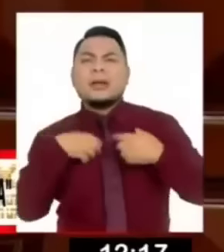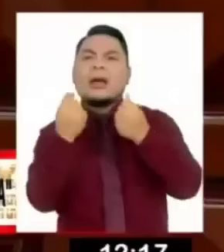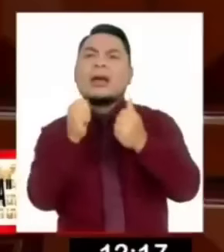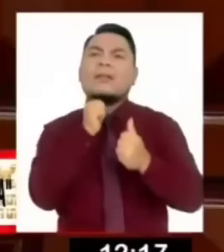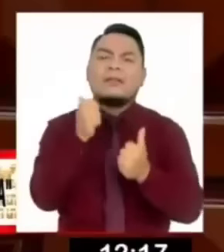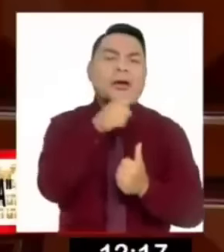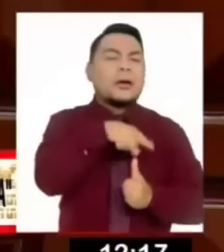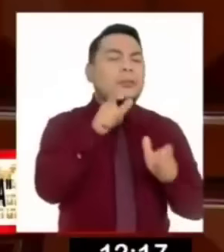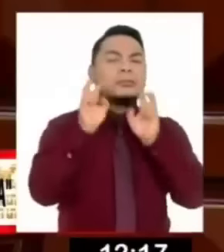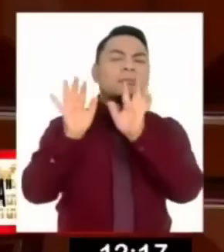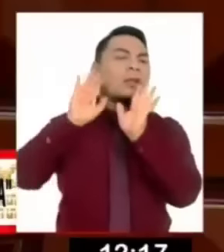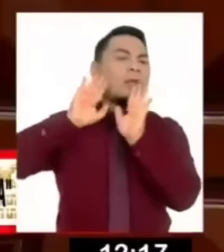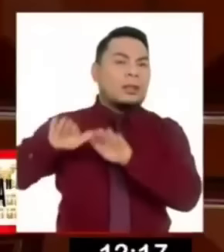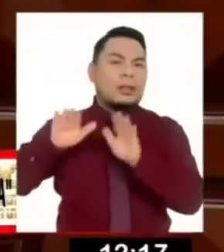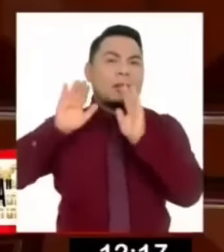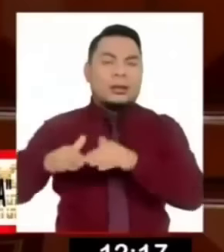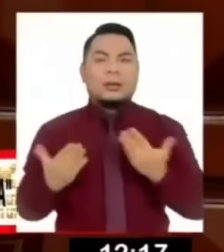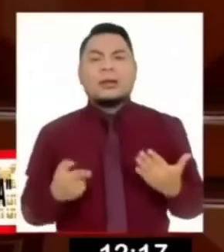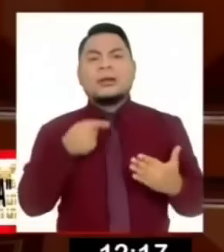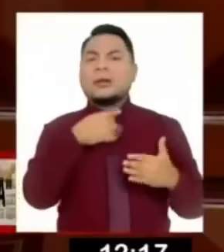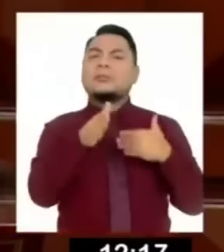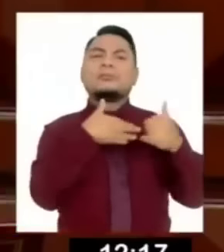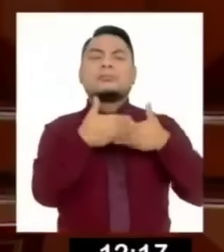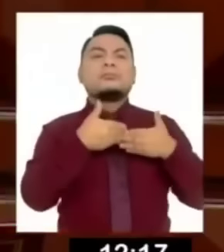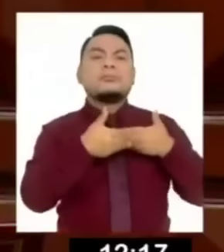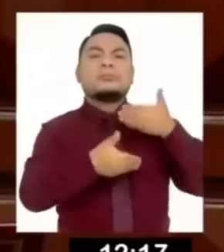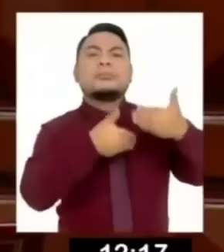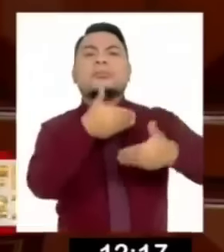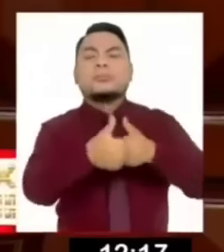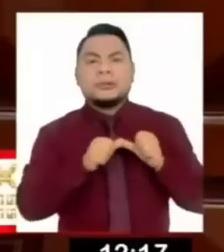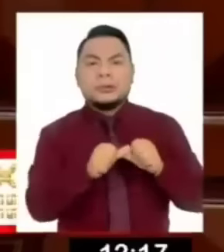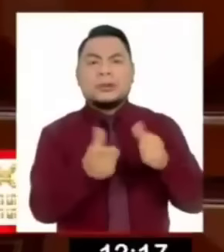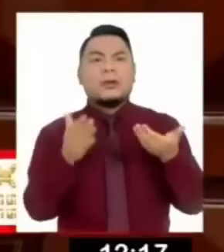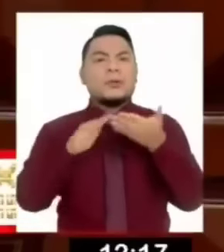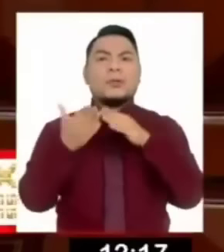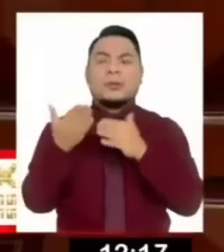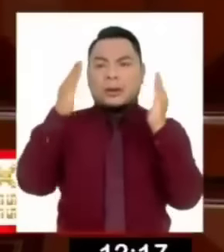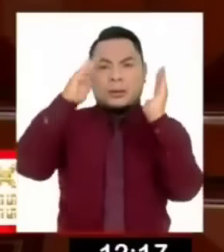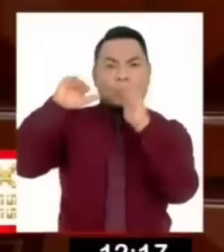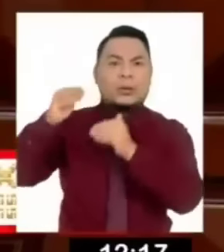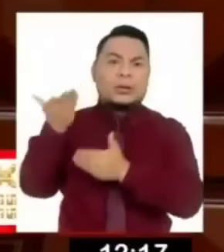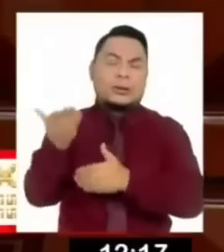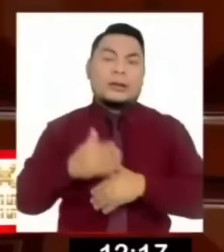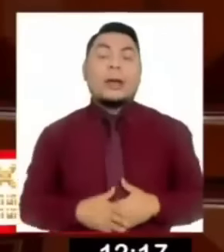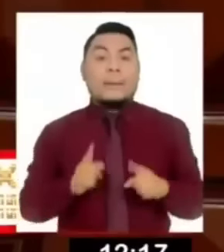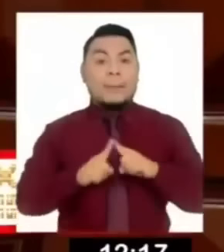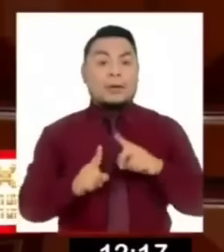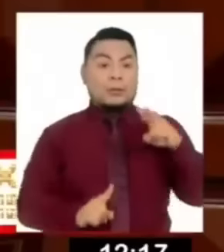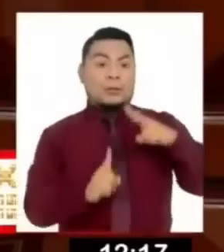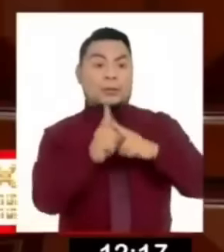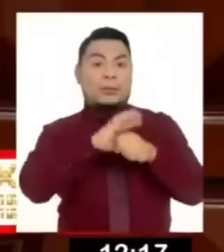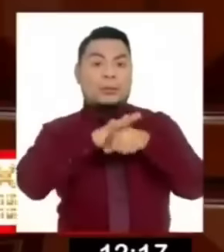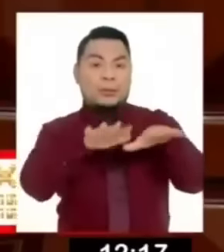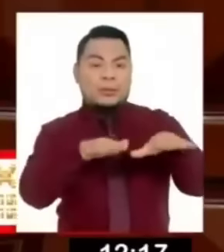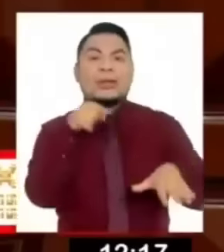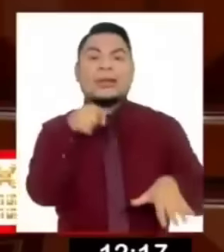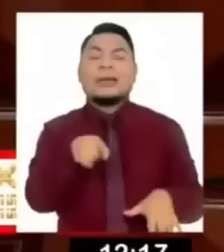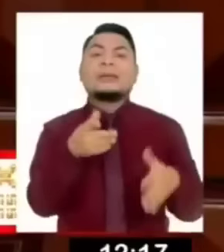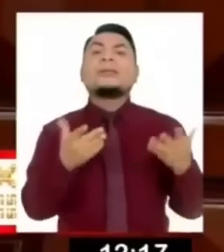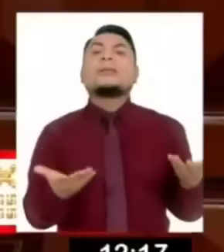así se rehusaron a realizar los cambios anhelados por la población. Pero la pandemia